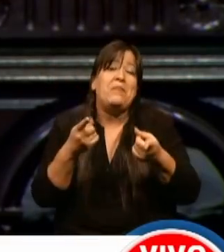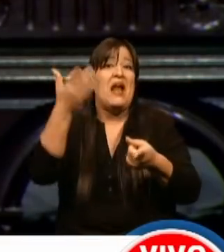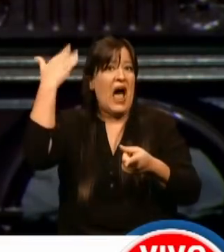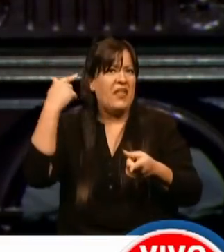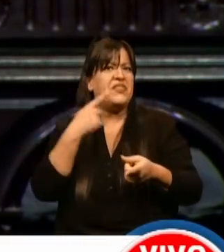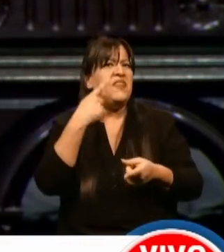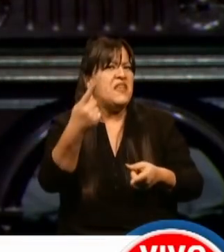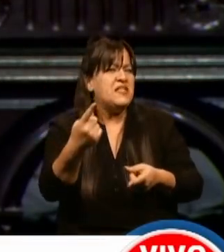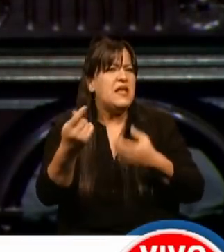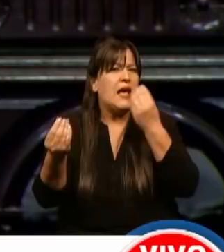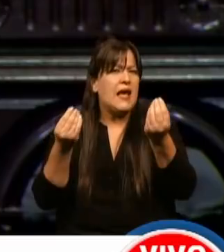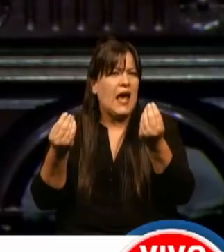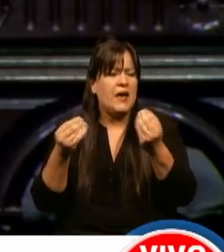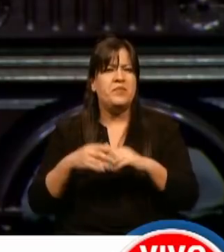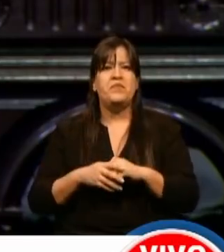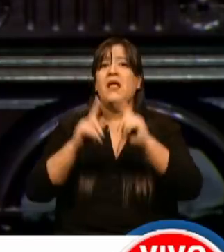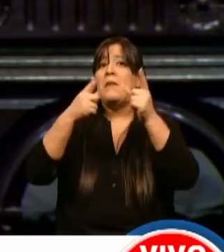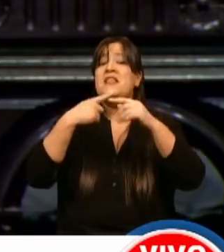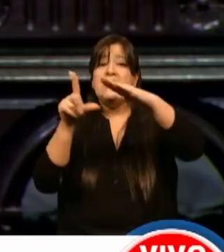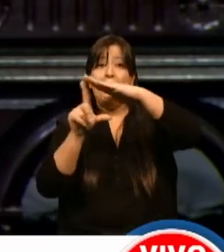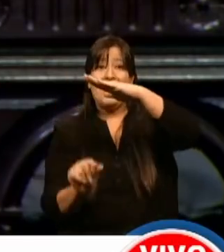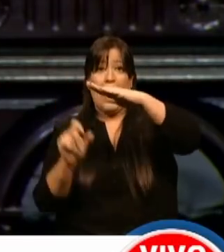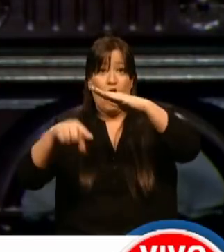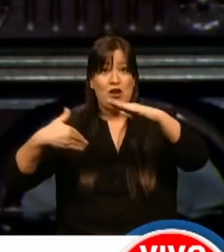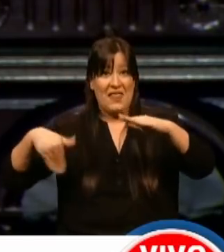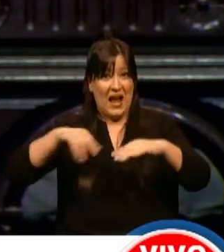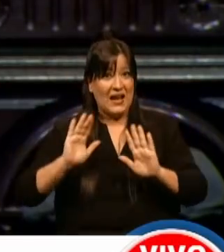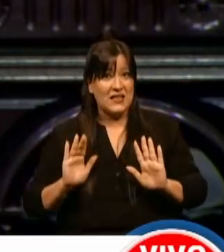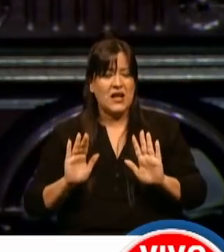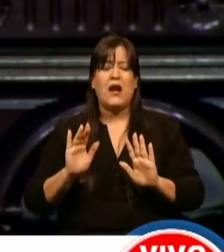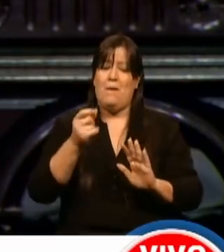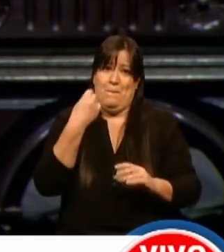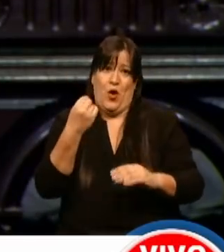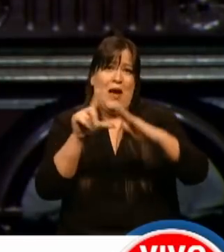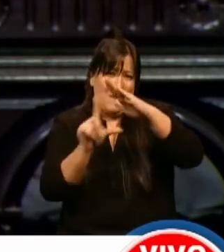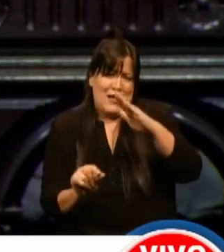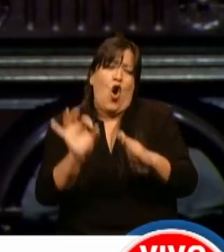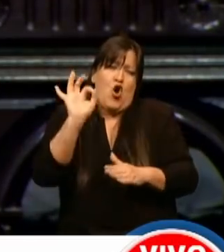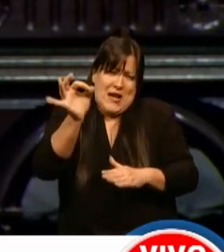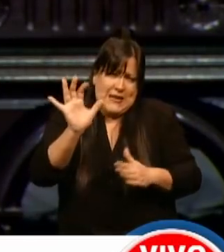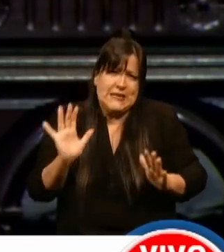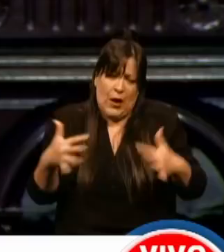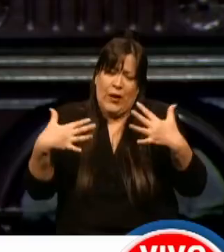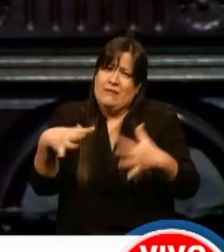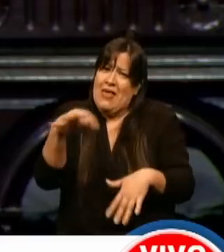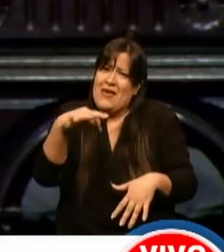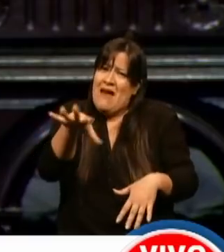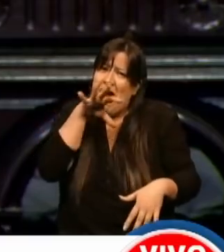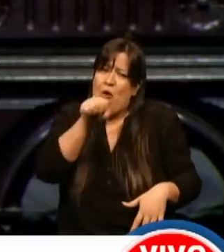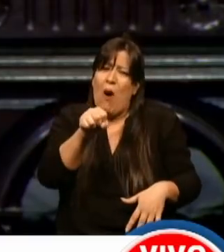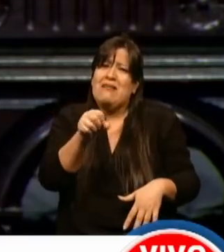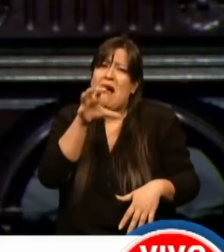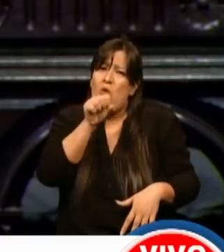O también que la Patagonia argentina, porque la Patagonia sabe muy bien que tuvo que resistir la embestida